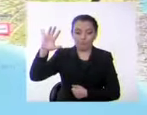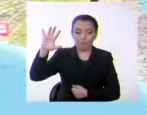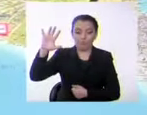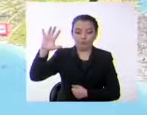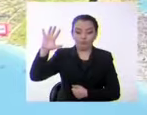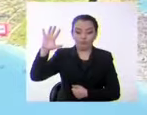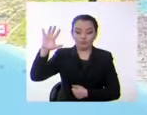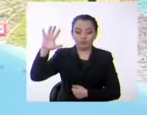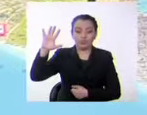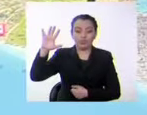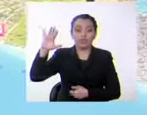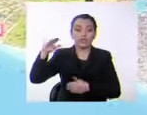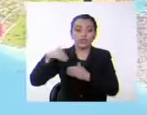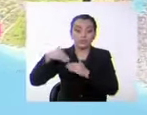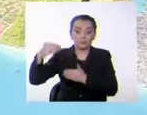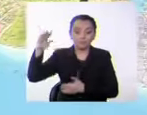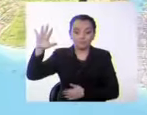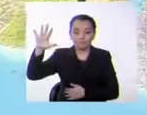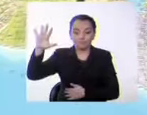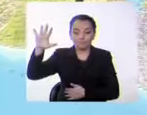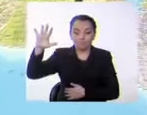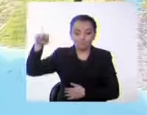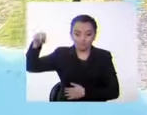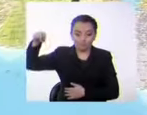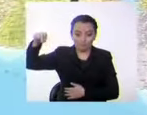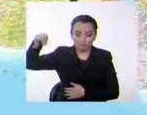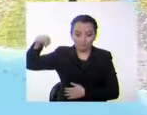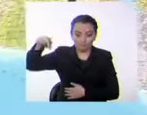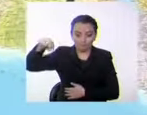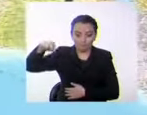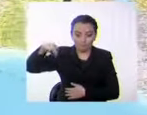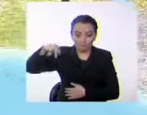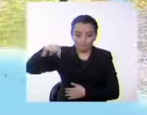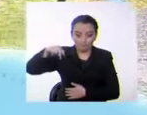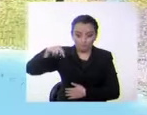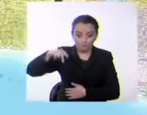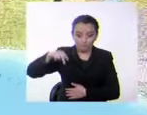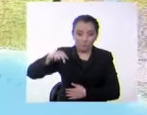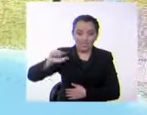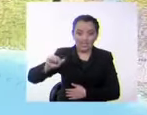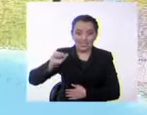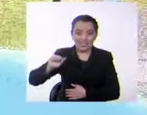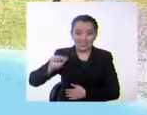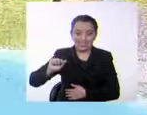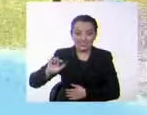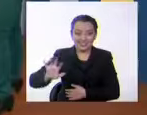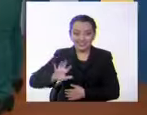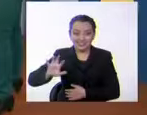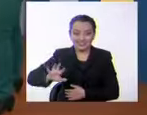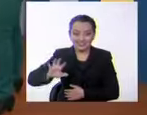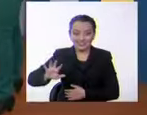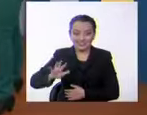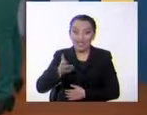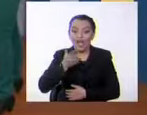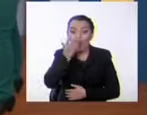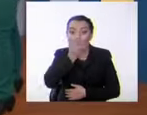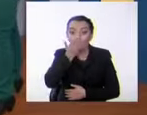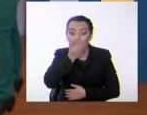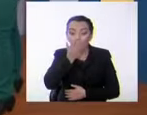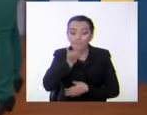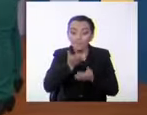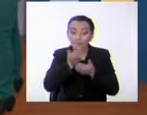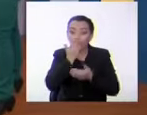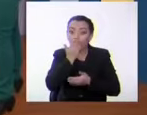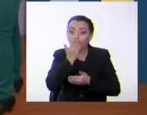fíjate, a uno de los asentamientos que se encontraba precisamente en Carasucia, Kirian. Ah, muy bien. Pero luego llegaron